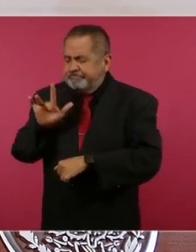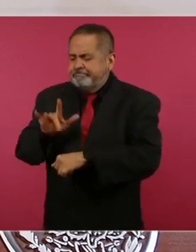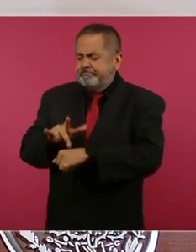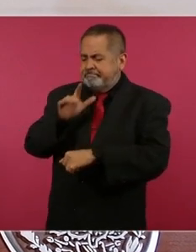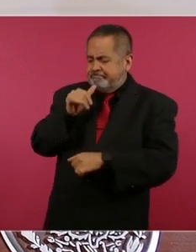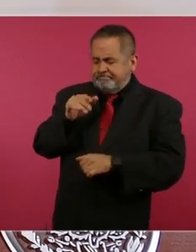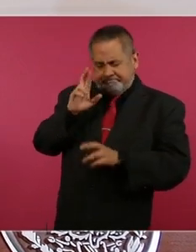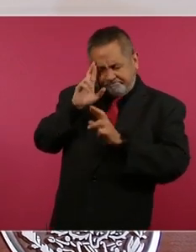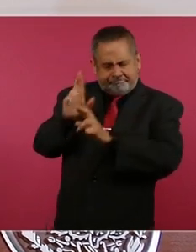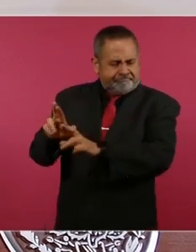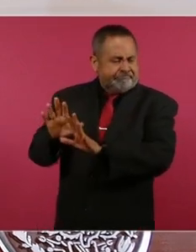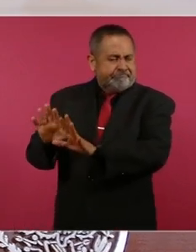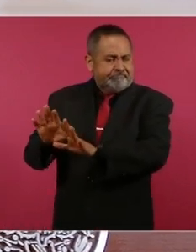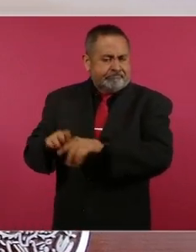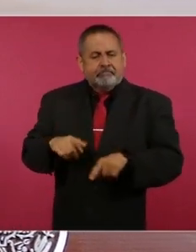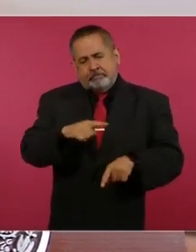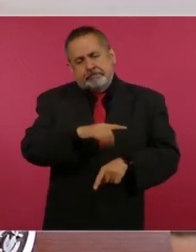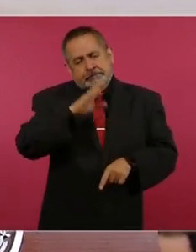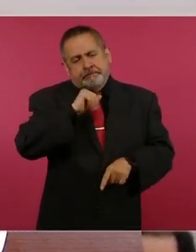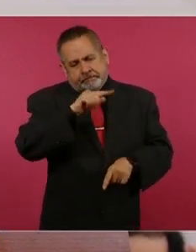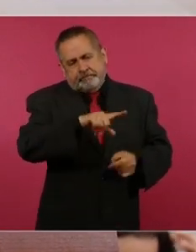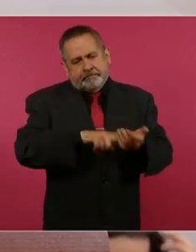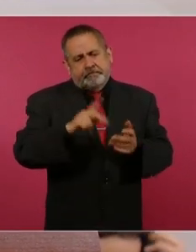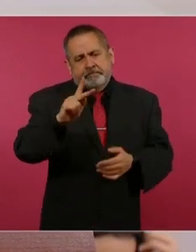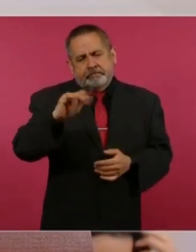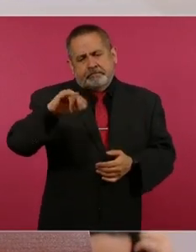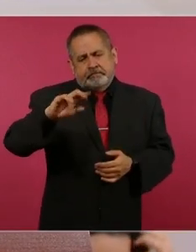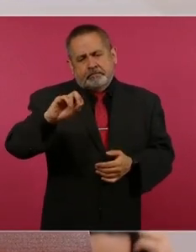con esa mancha que le dejó